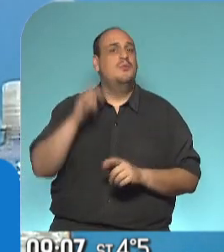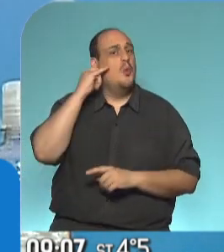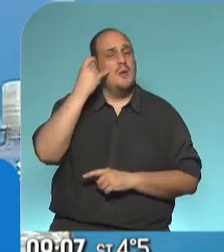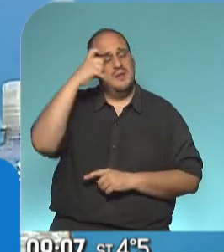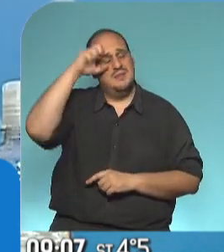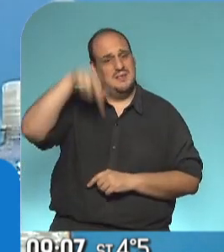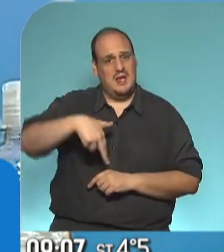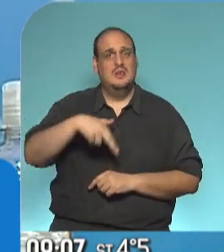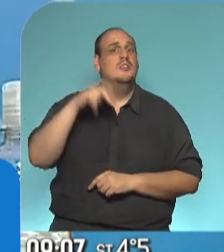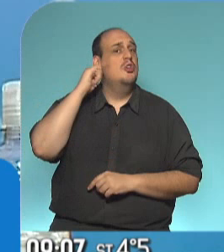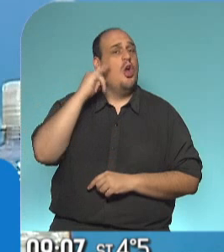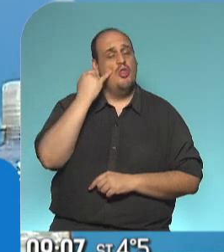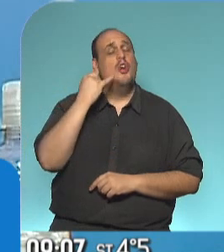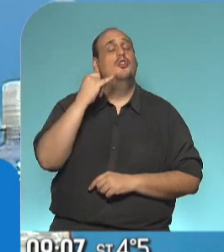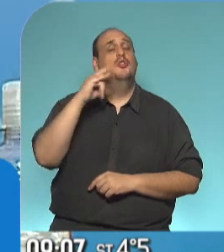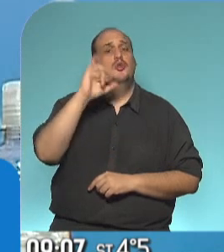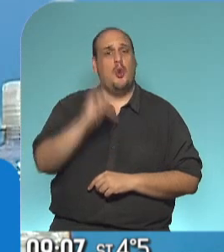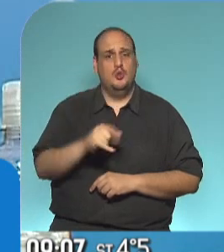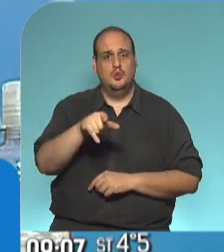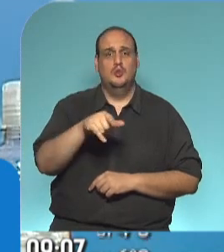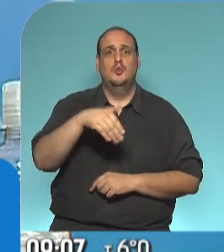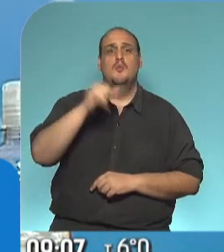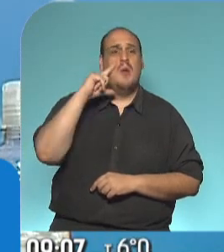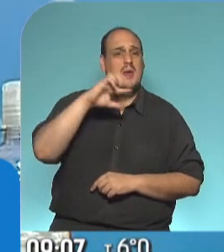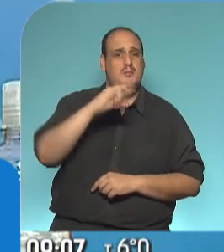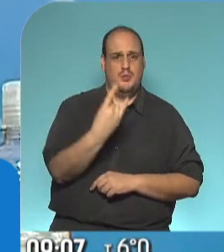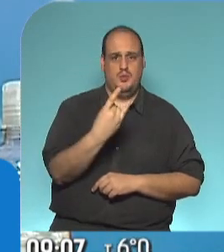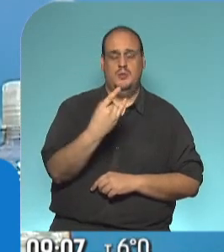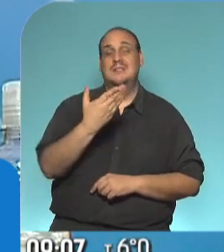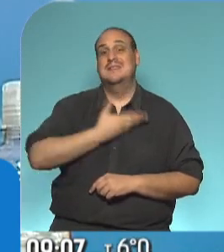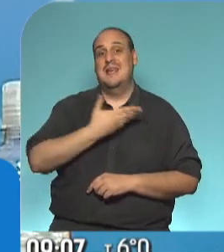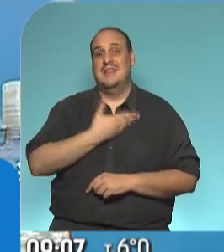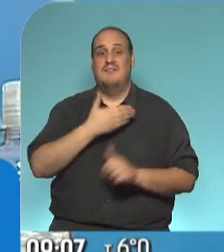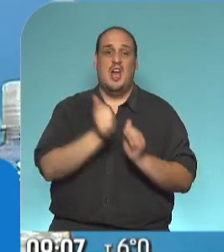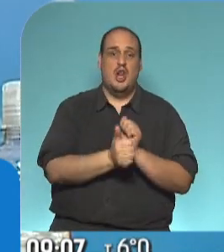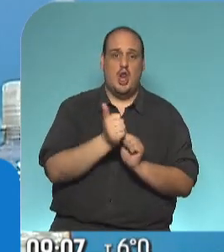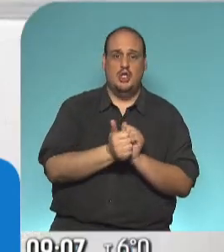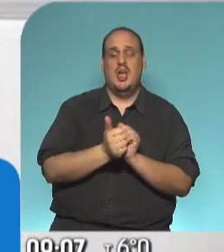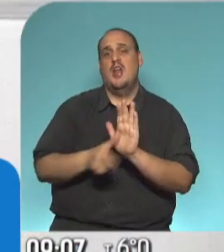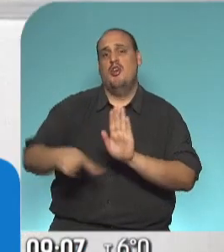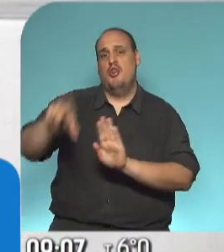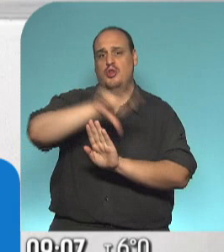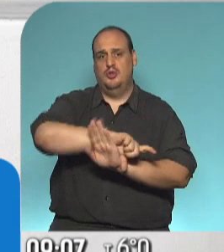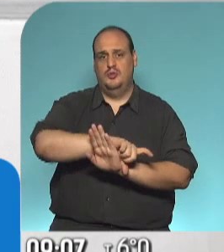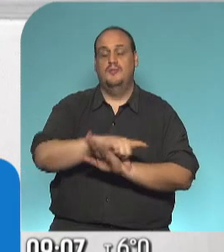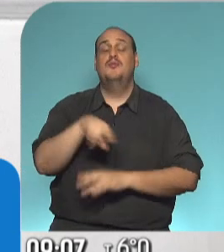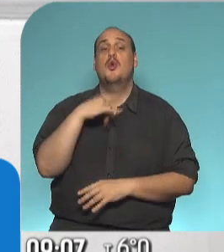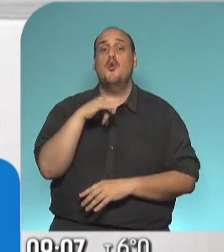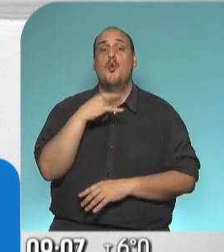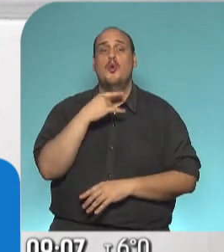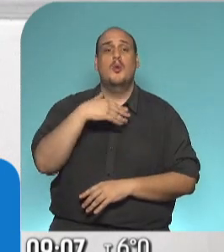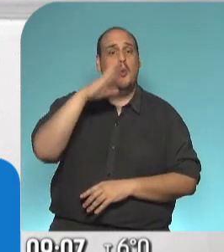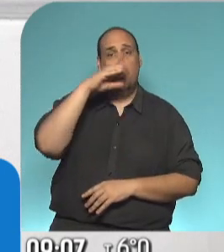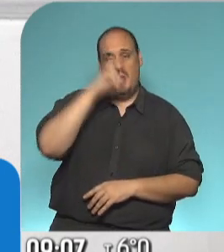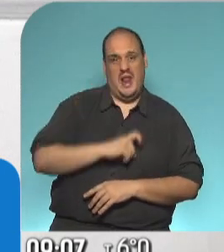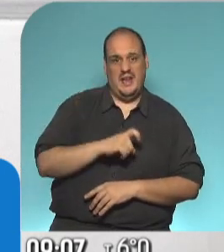Guaymallén, Godoy Cruz, Luján de Cuyo y Maipú, en Santa Fe, en Rosario y en el Gran Rosario, en Jujuy, en Manuel